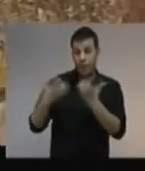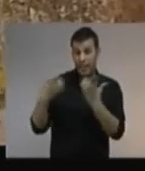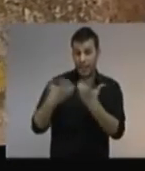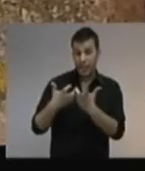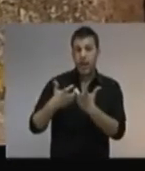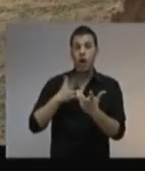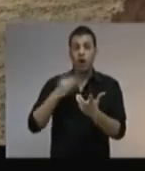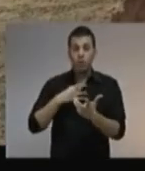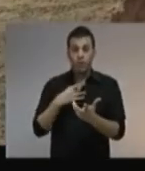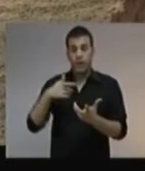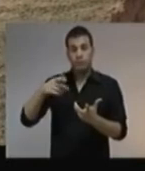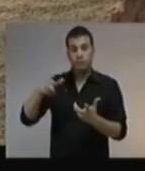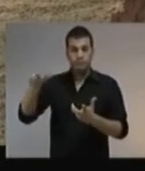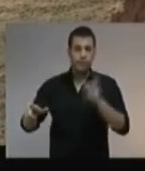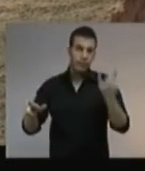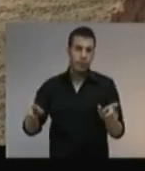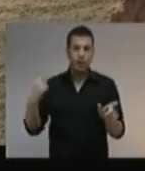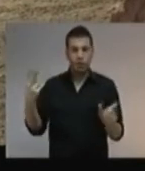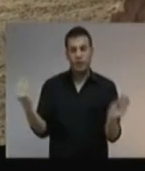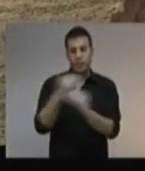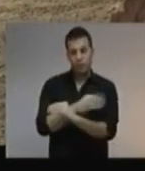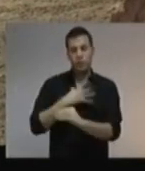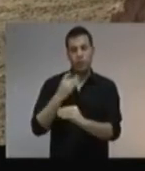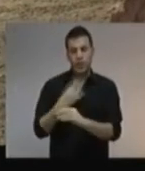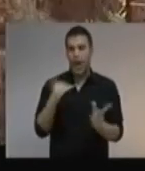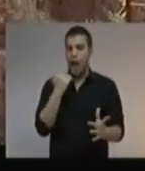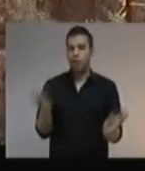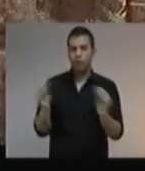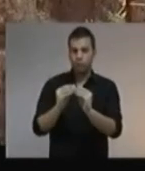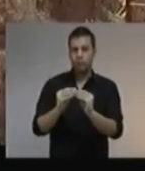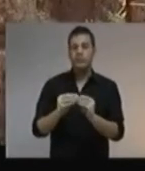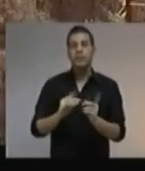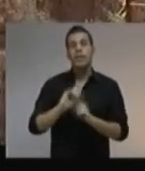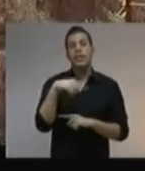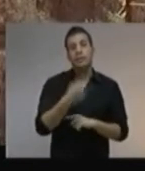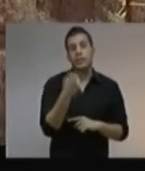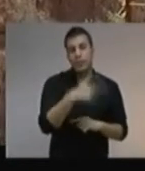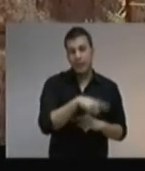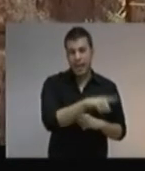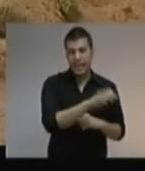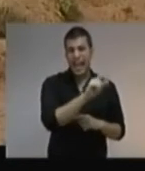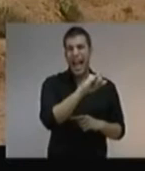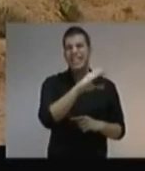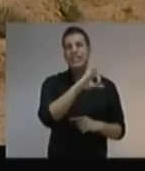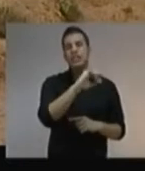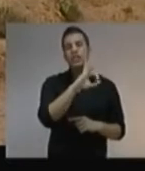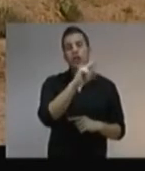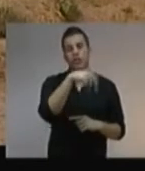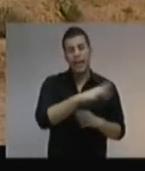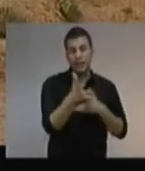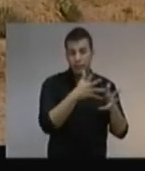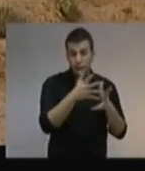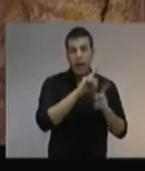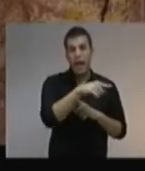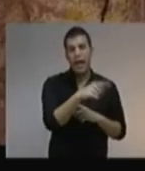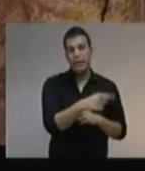o guerra, pudieran llegar a una solución a sus problemas. Y al lado contrario, donde los alisios ya no soplan, es donde ellos se